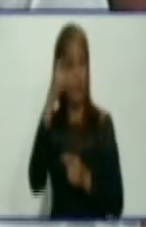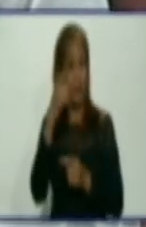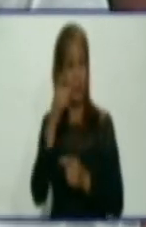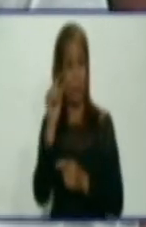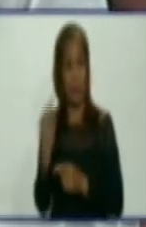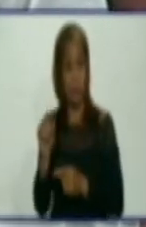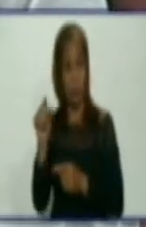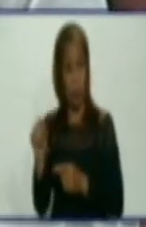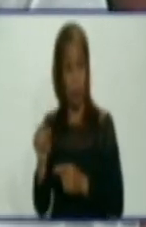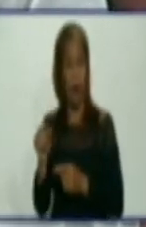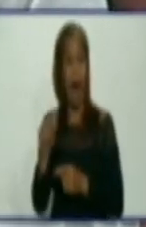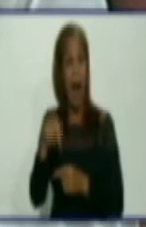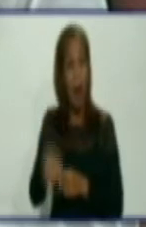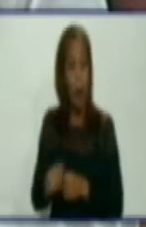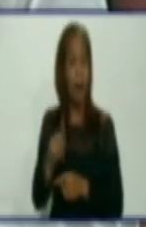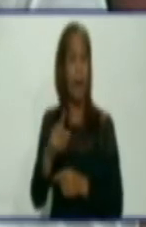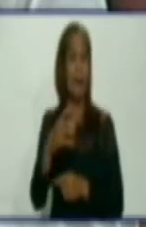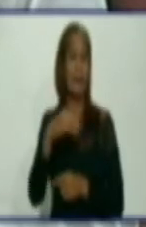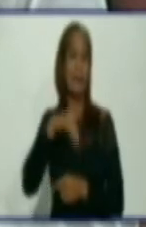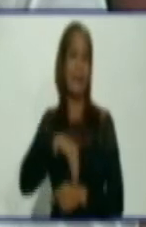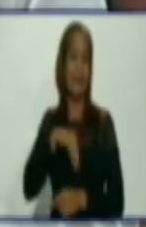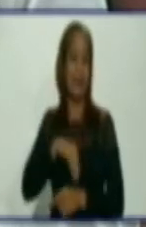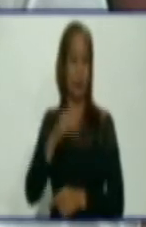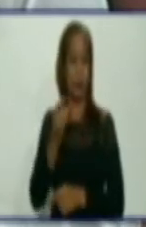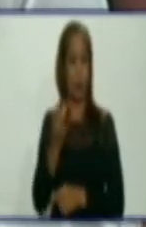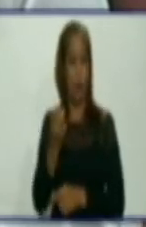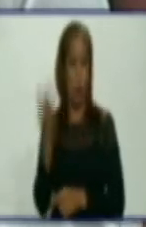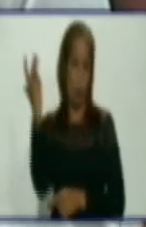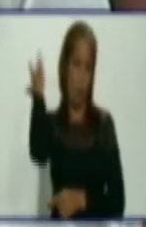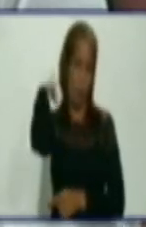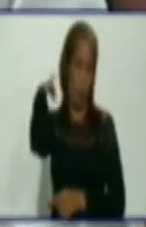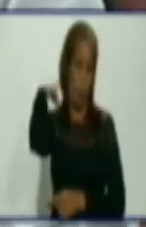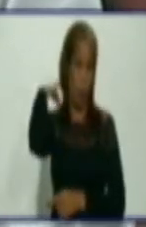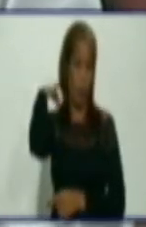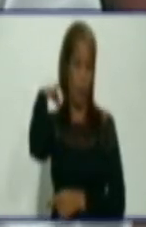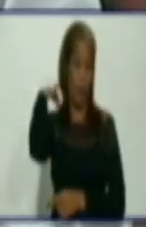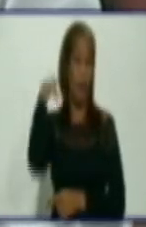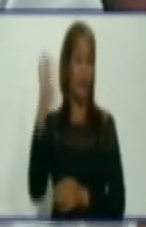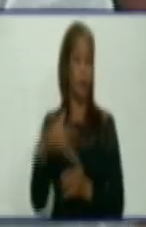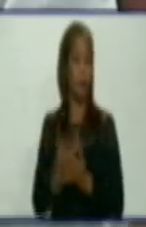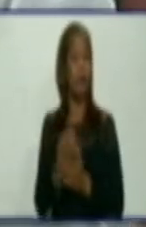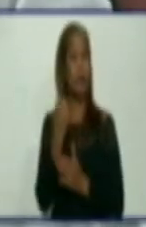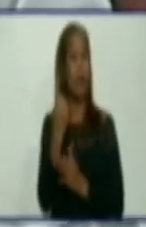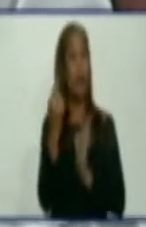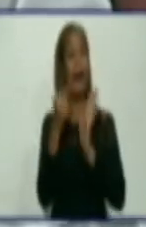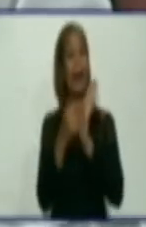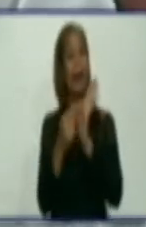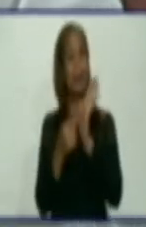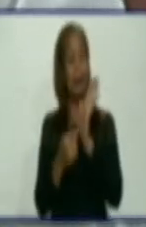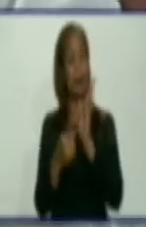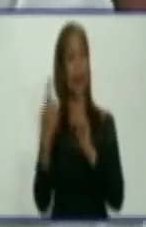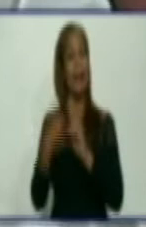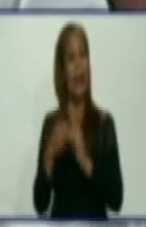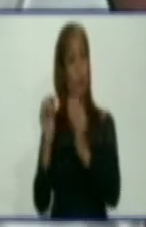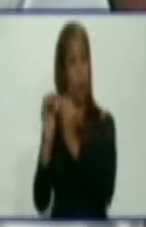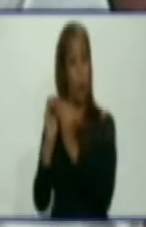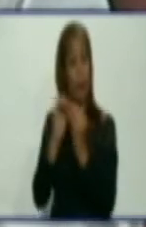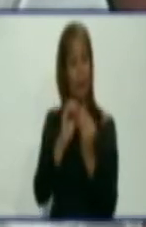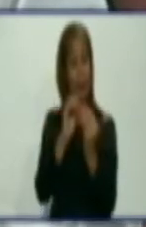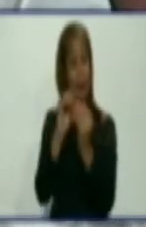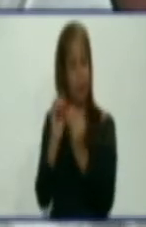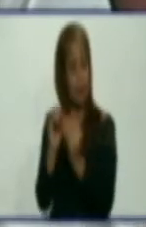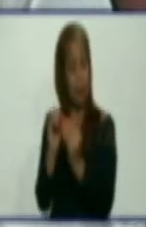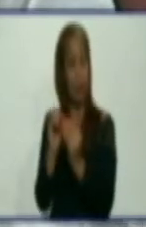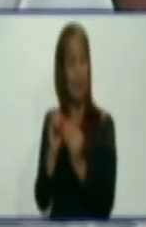etapas de convalecencia estos elementos. Así que son los elementos que podemos decir que hay una transmisión, que hay que seguir